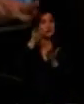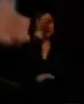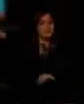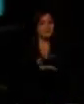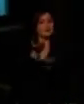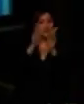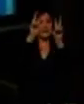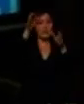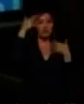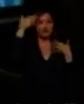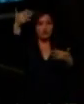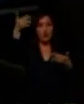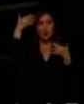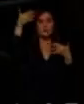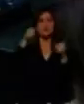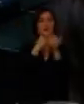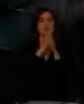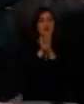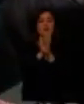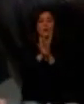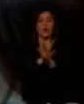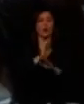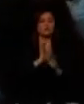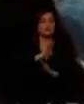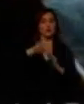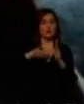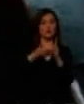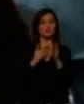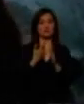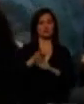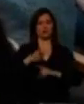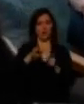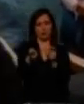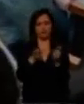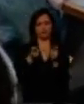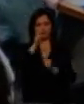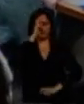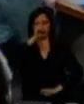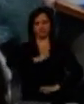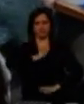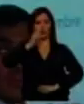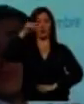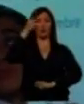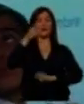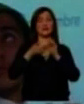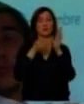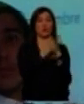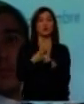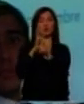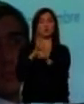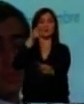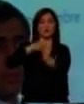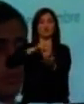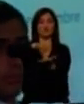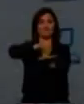pero ya en el tema político, se habla de la reinstitucionalización del Estado. Proponen, por ejemplo, eliminar al Consejo de